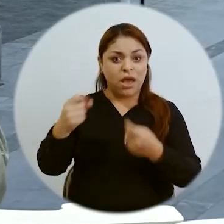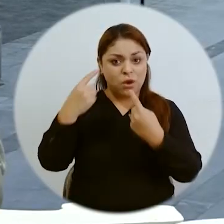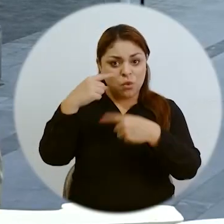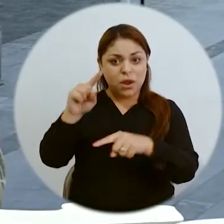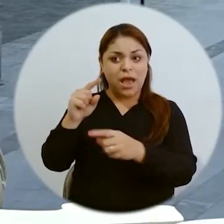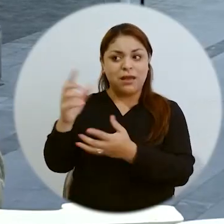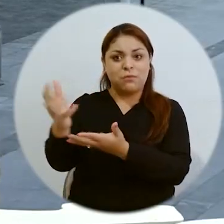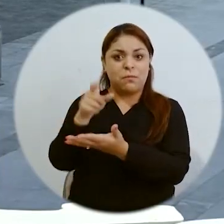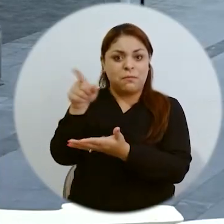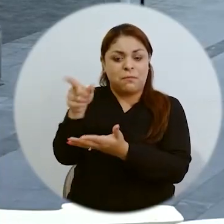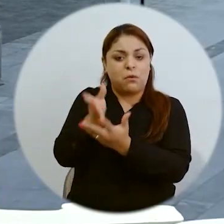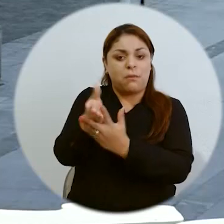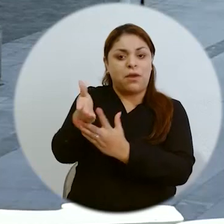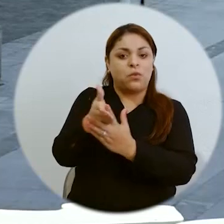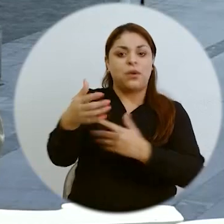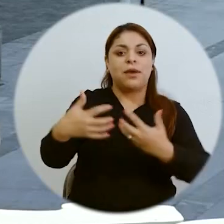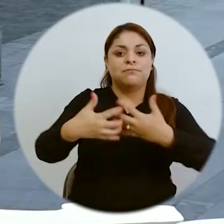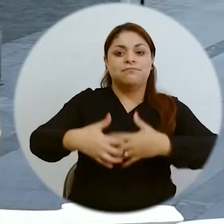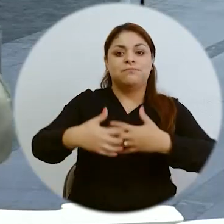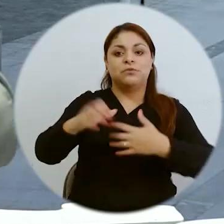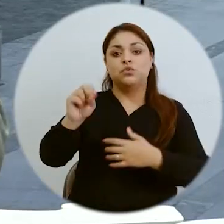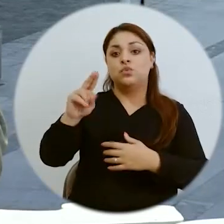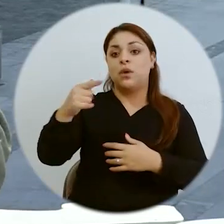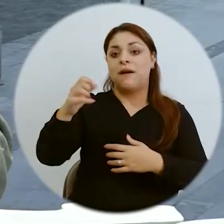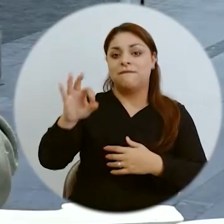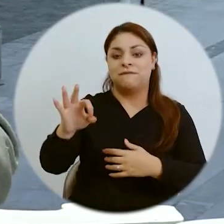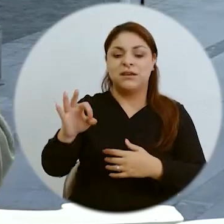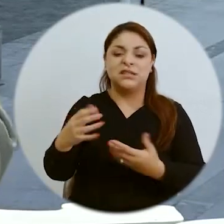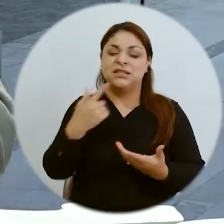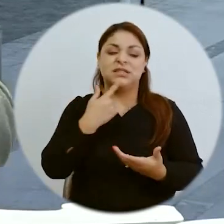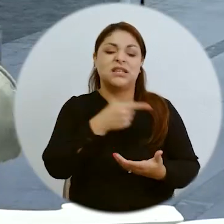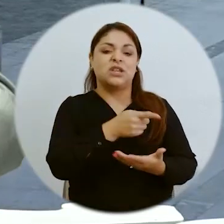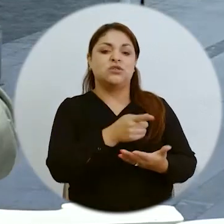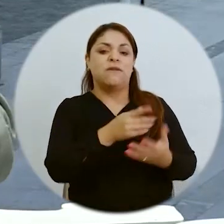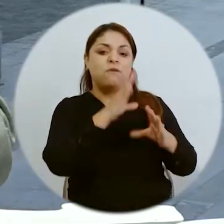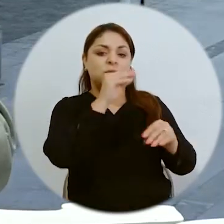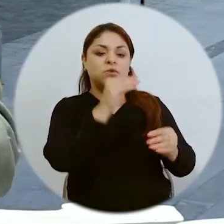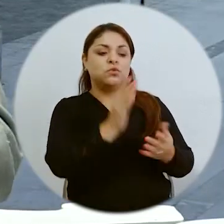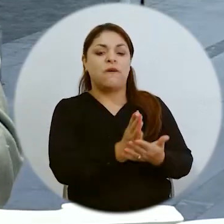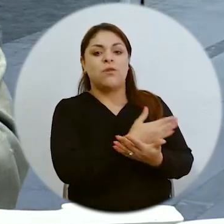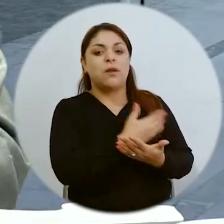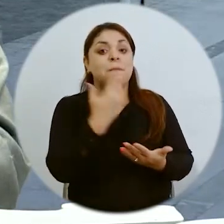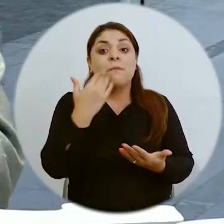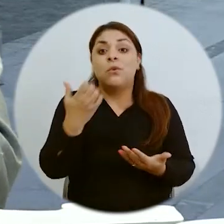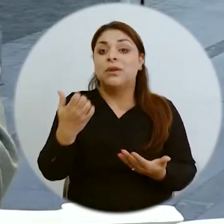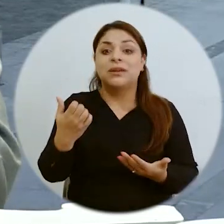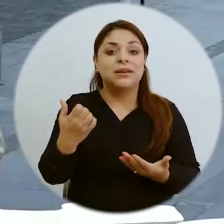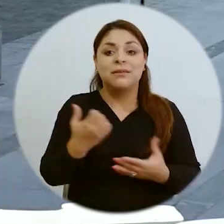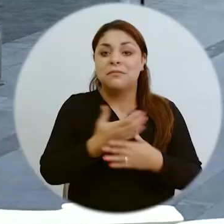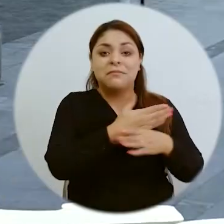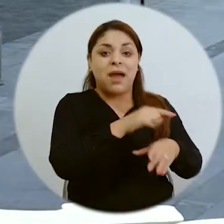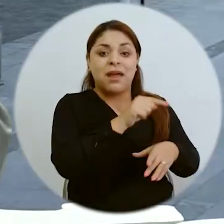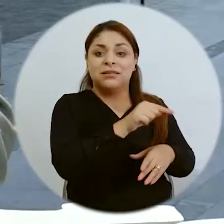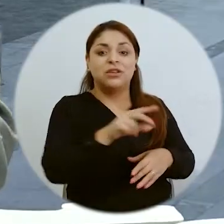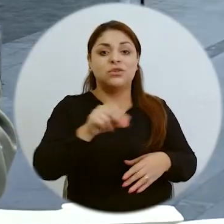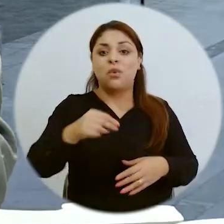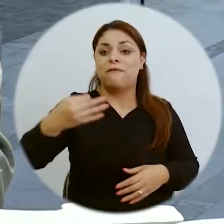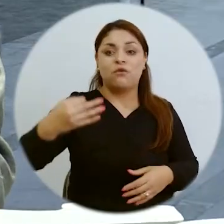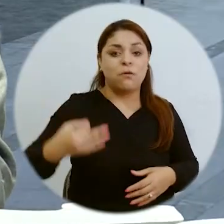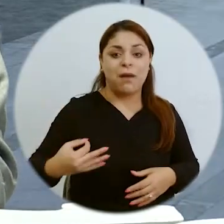prestamistas informales. Entonces ahí es donde más bien agravan su situación, inclusive ya a nivel